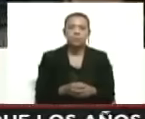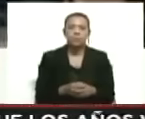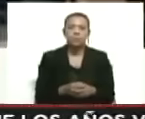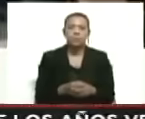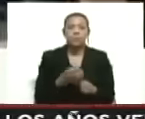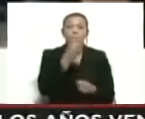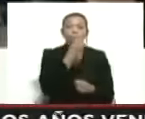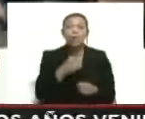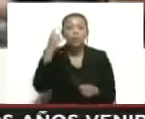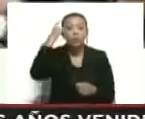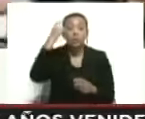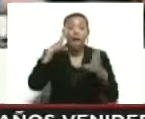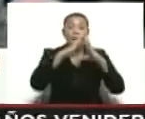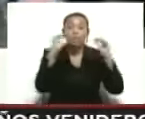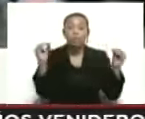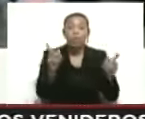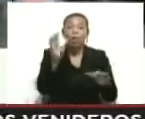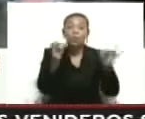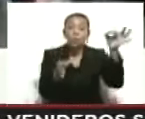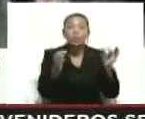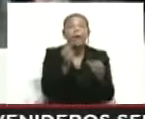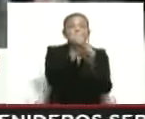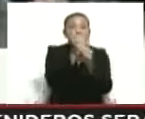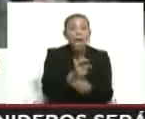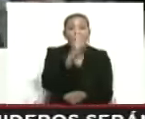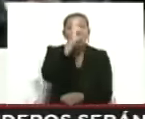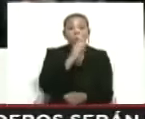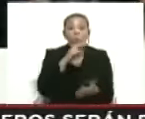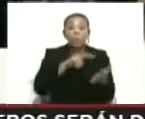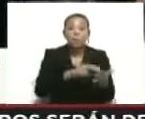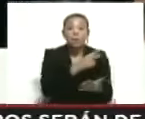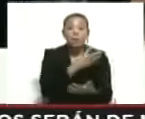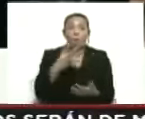Buenos días a todos, colegas diputados. Espero que este año nuevo traiga